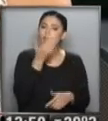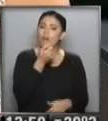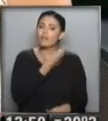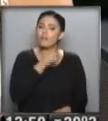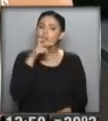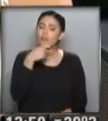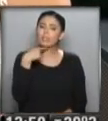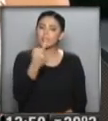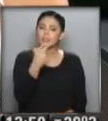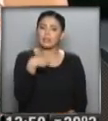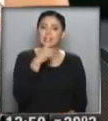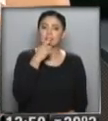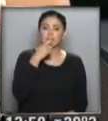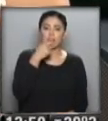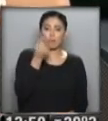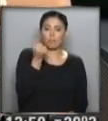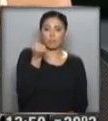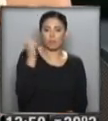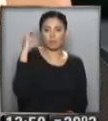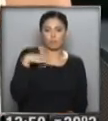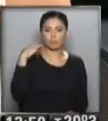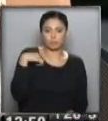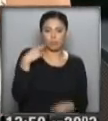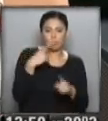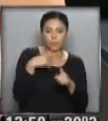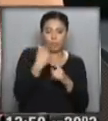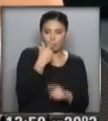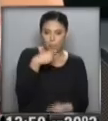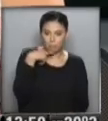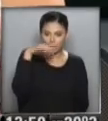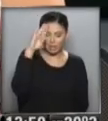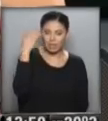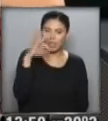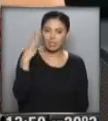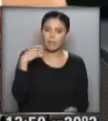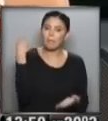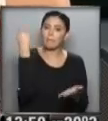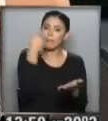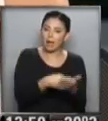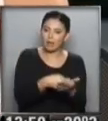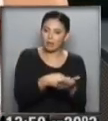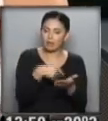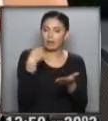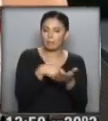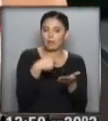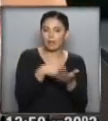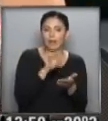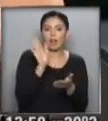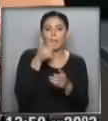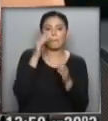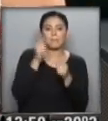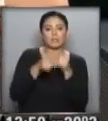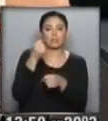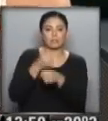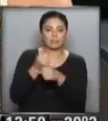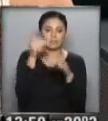tienen por arriba de un piso de ingresos mensuales deberán pagar ante la AFIP los aportes para sus empleadas domésticas